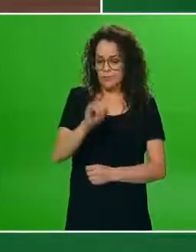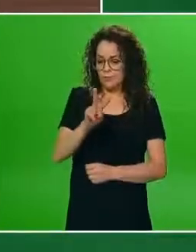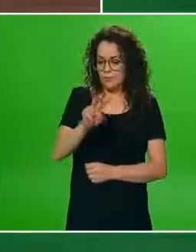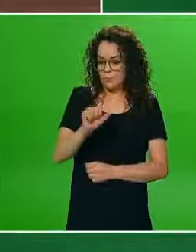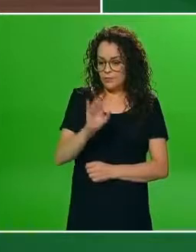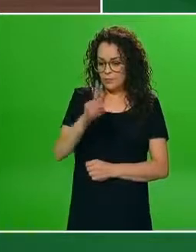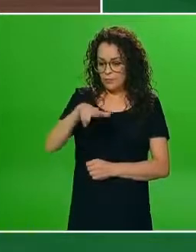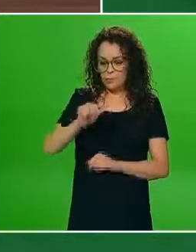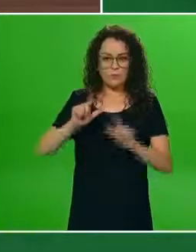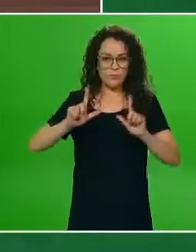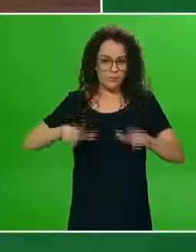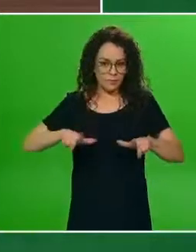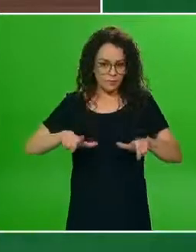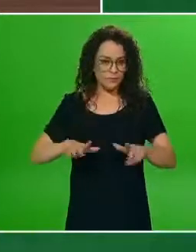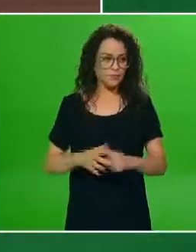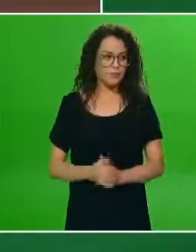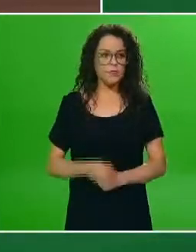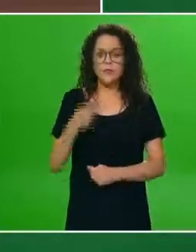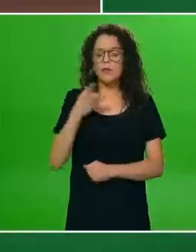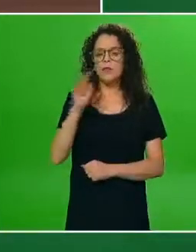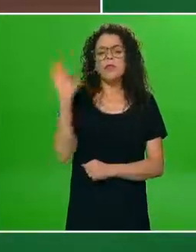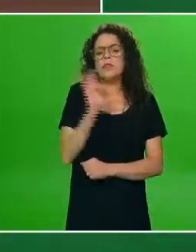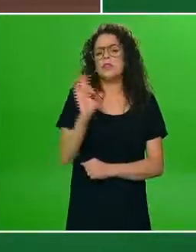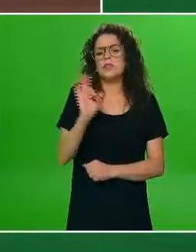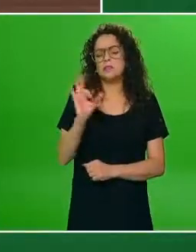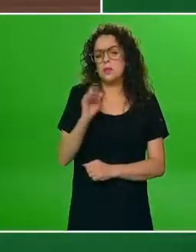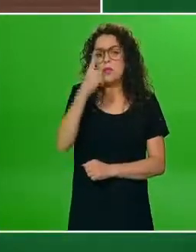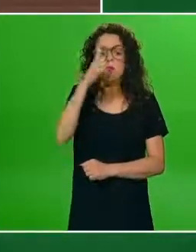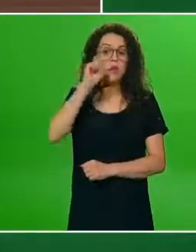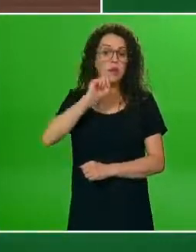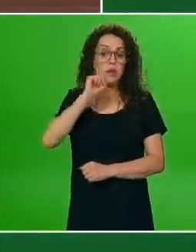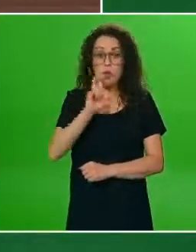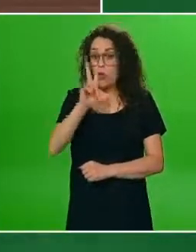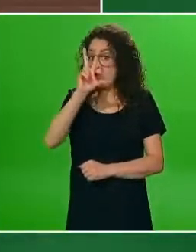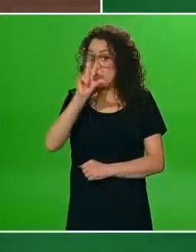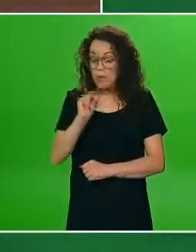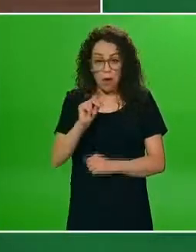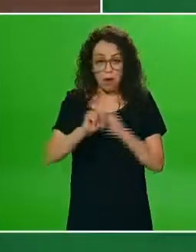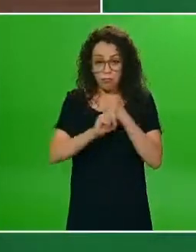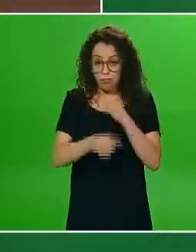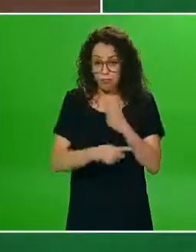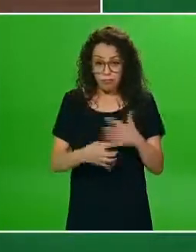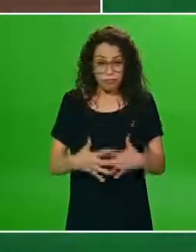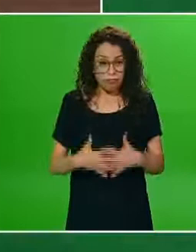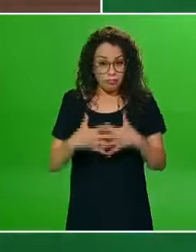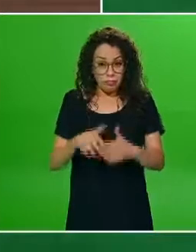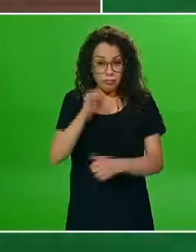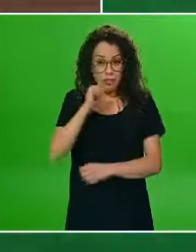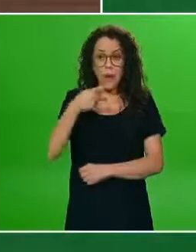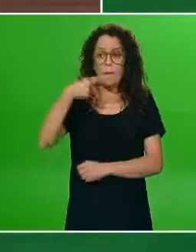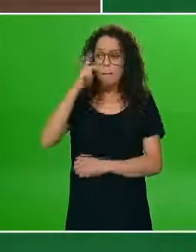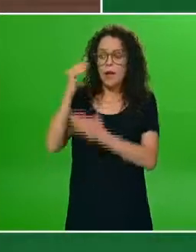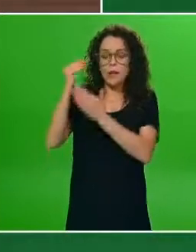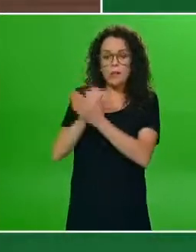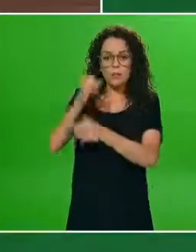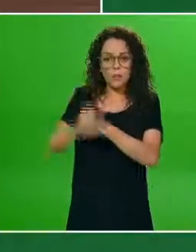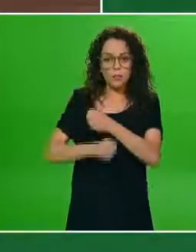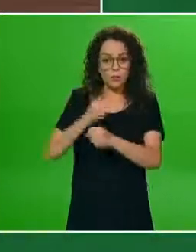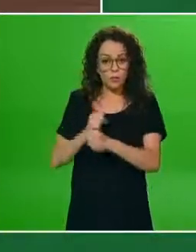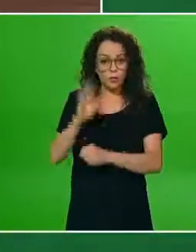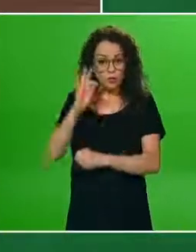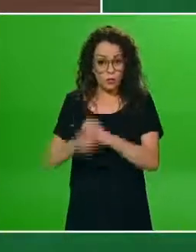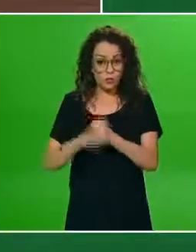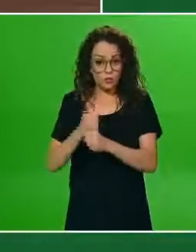Claramente, si una persona, una mujer que no está embarazada, que tiene menos de 40 años, queda registrada, no